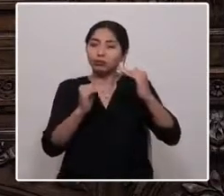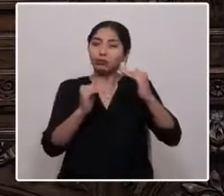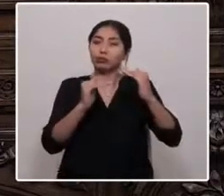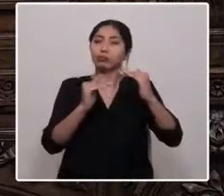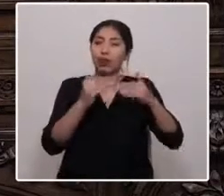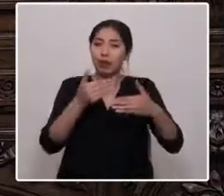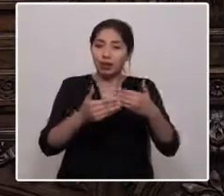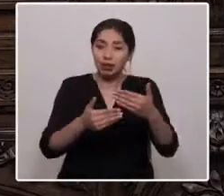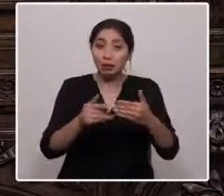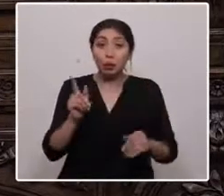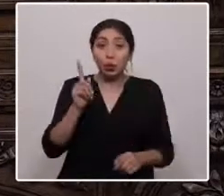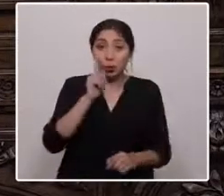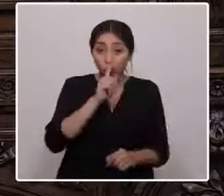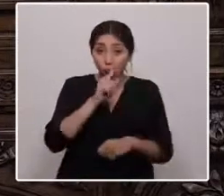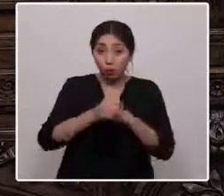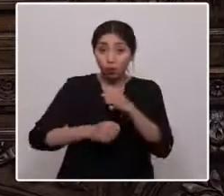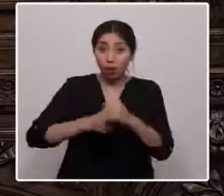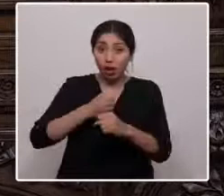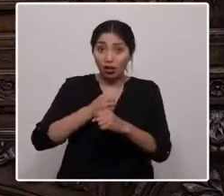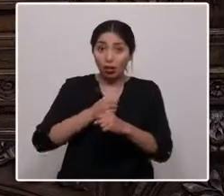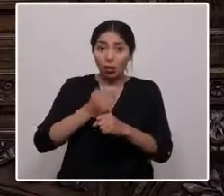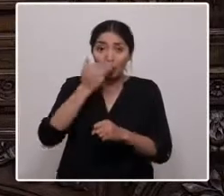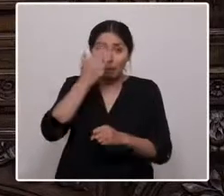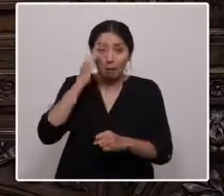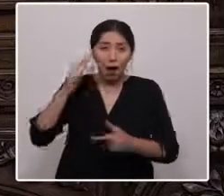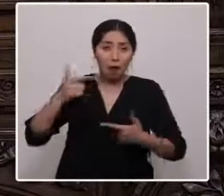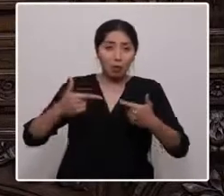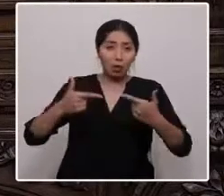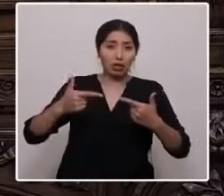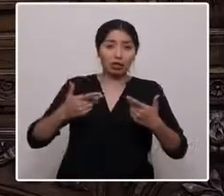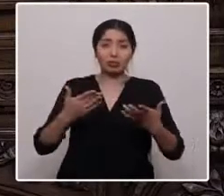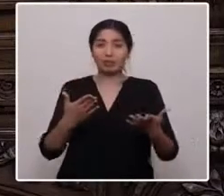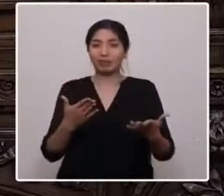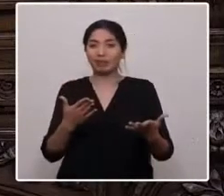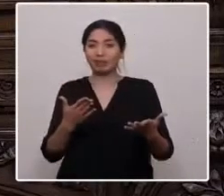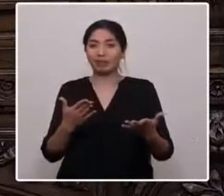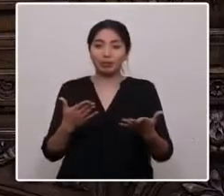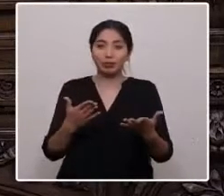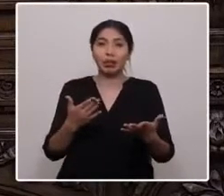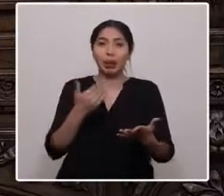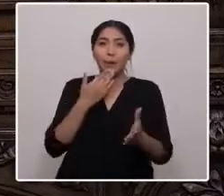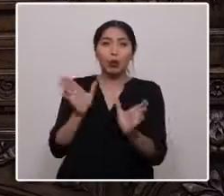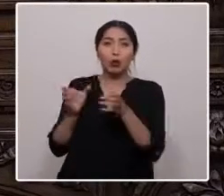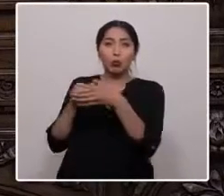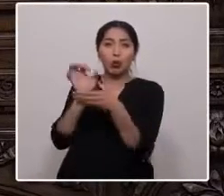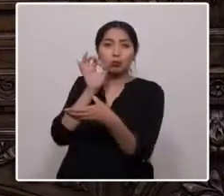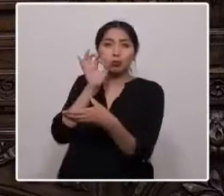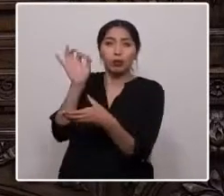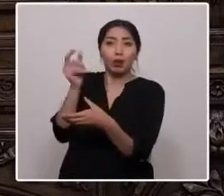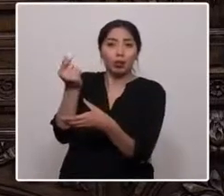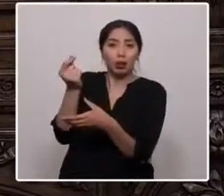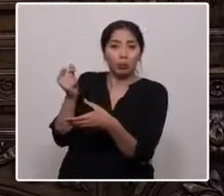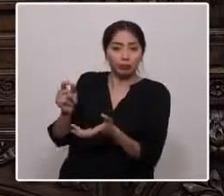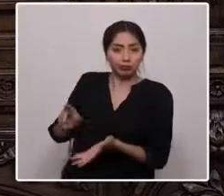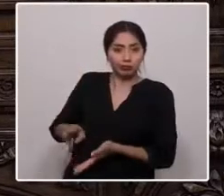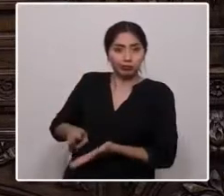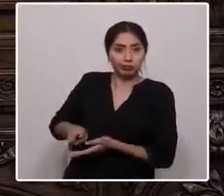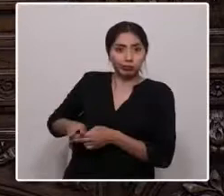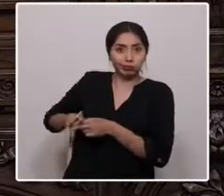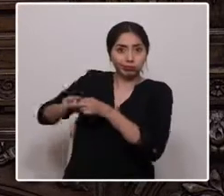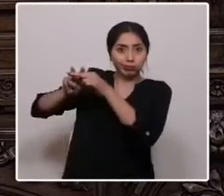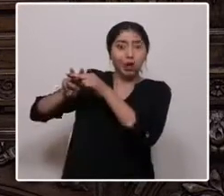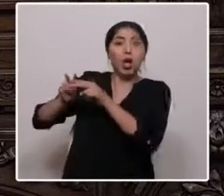política no se empantanó la élite y los políticos se agrandaron los éxitos y nos desilusionaron con promesas